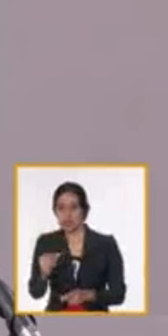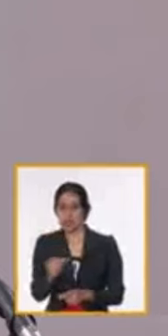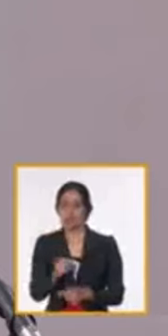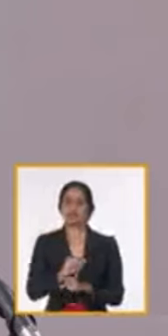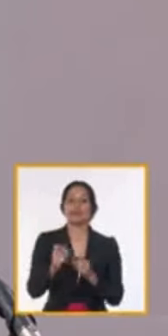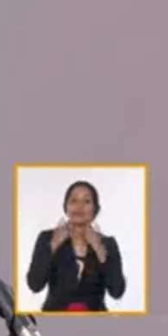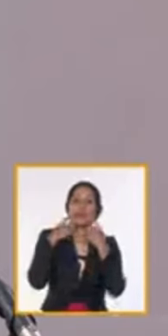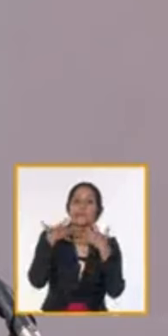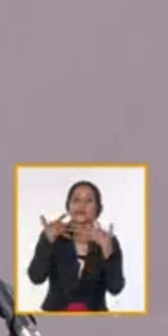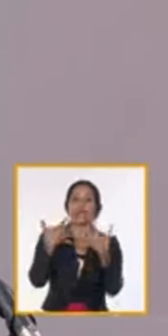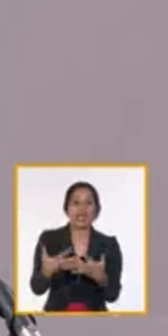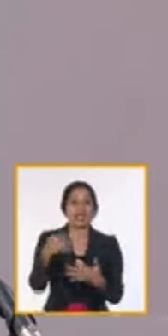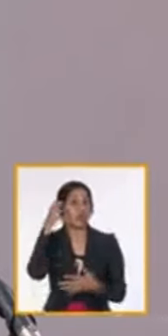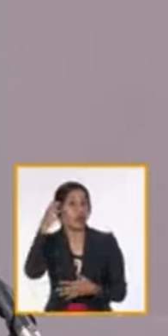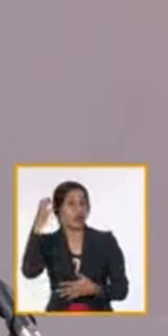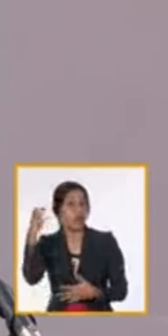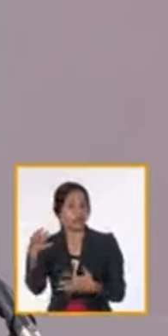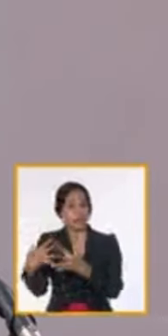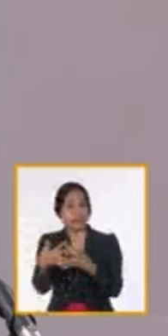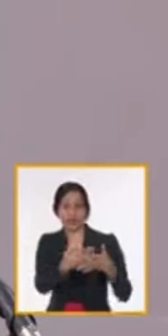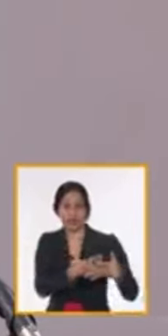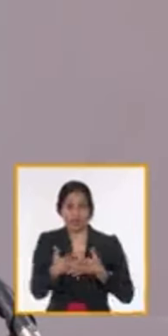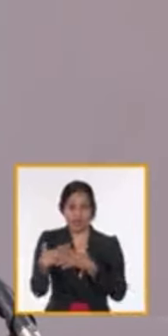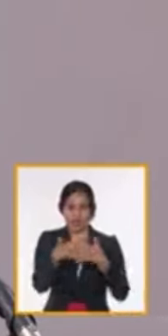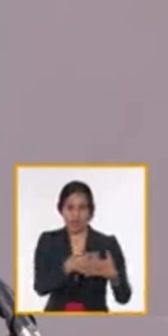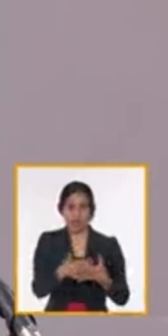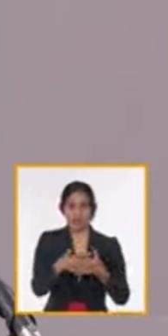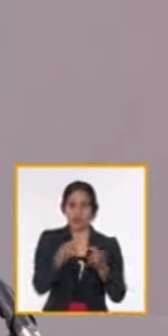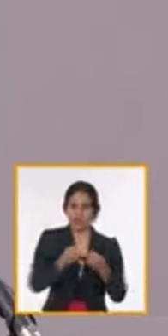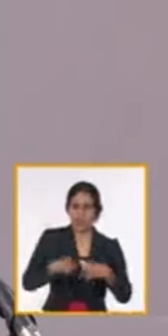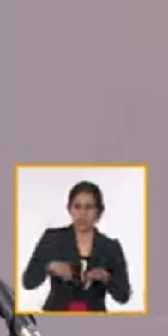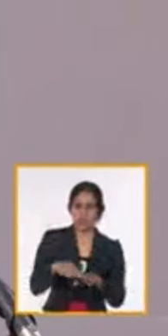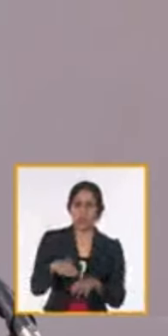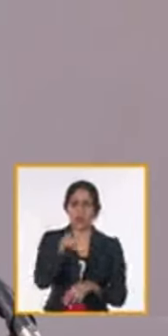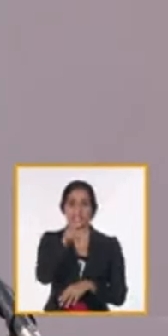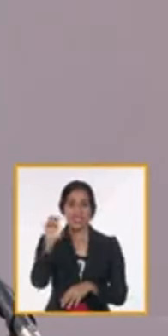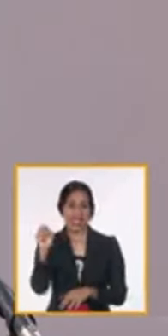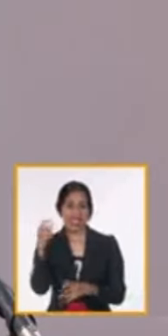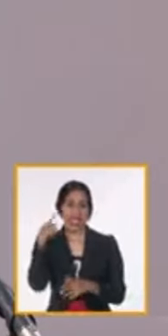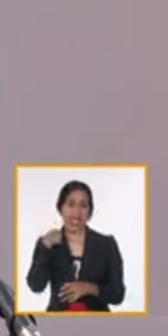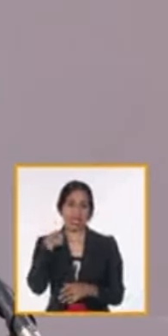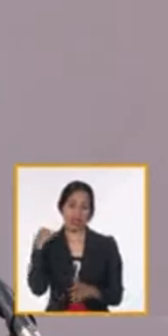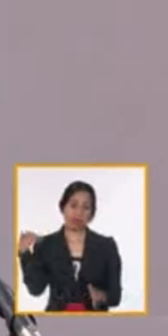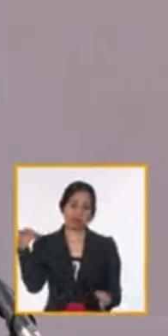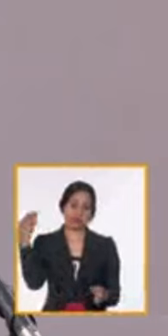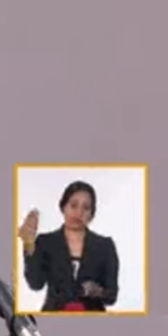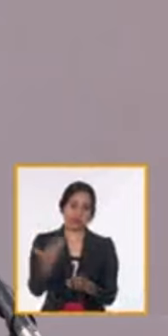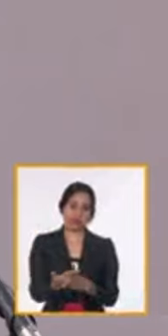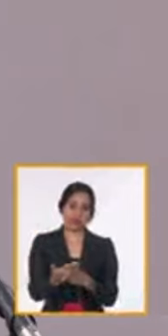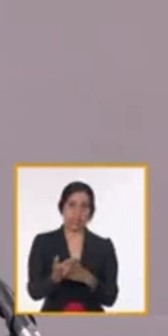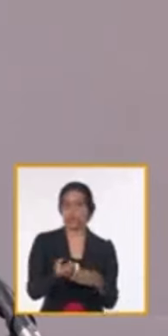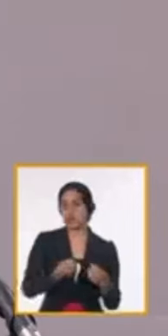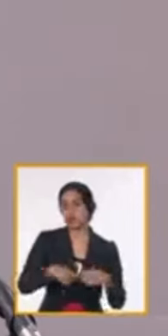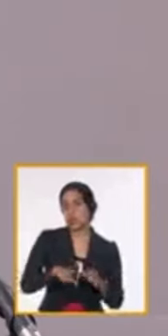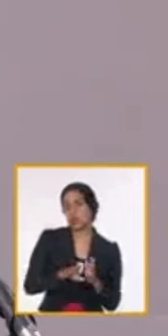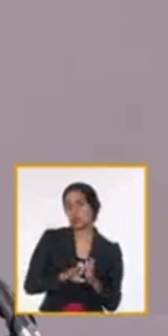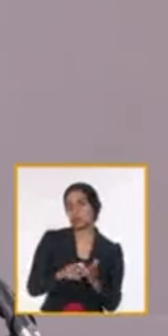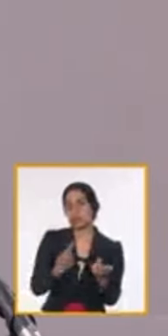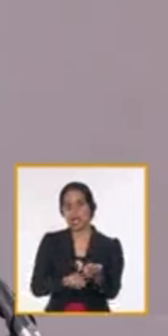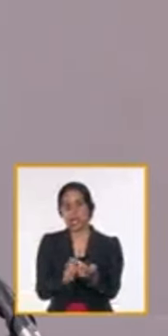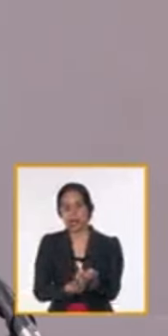tiene una mala práctica que ya va por más de 100 años, de ante cada levantamiento popular, ante